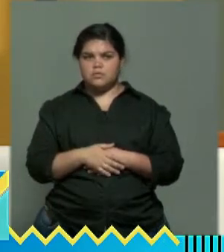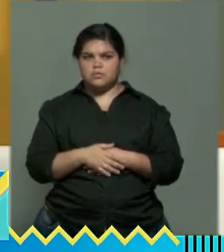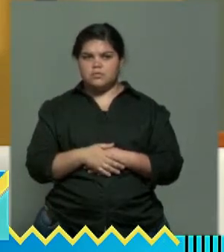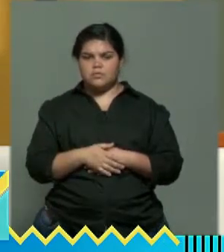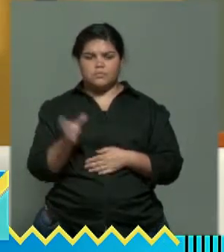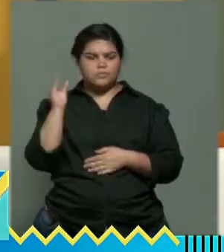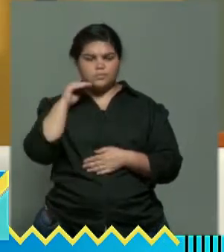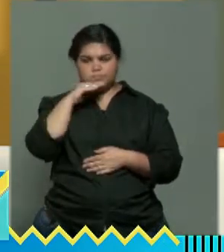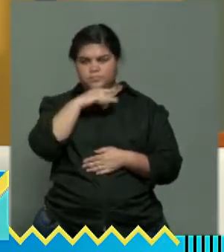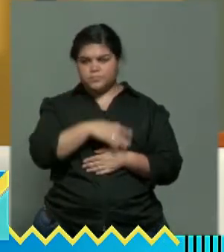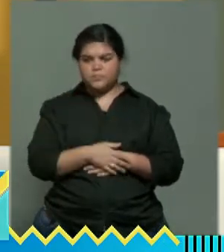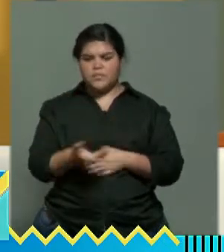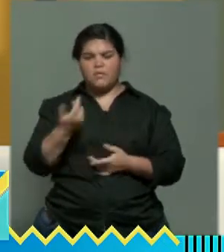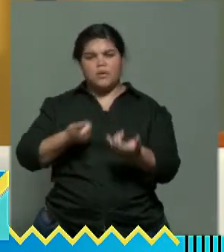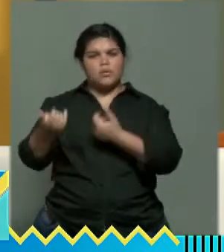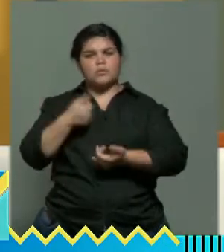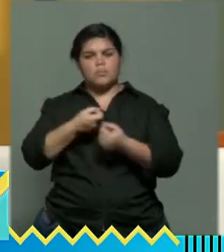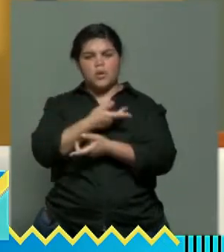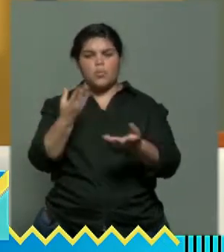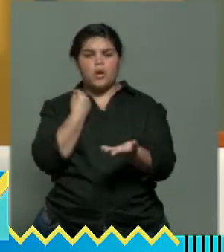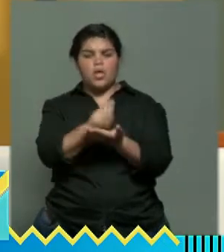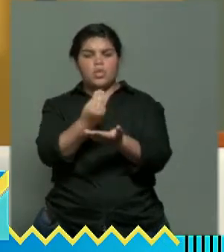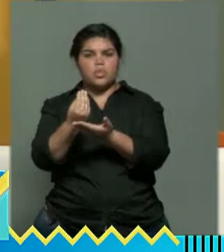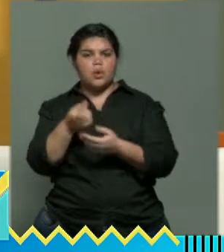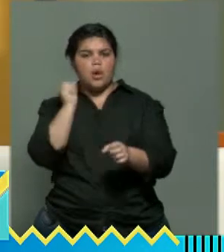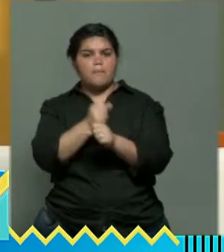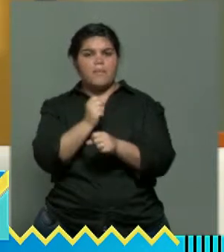decime cuántos empleados tenés, cuál es tu costo. O sea, necesitas